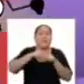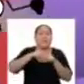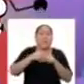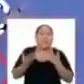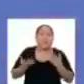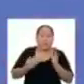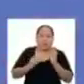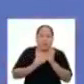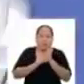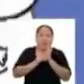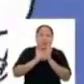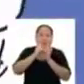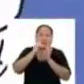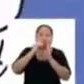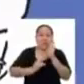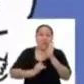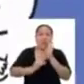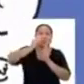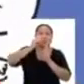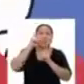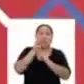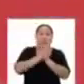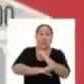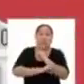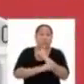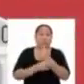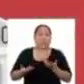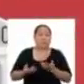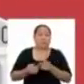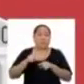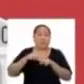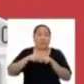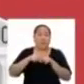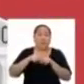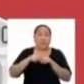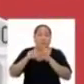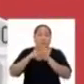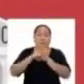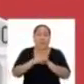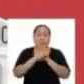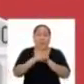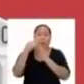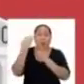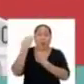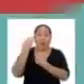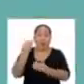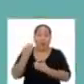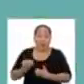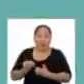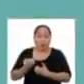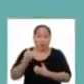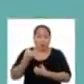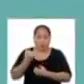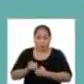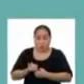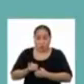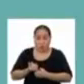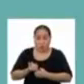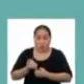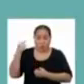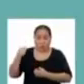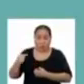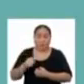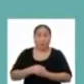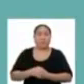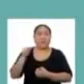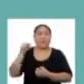un país? La respuesta es sencilla. Depende el modelo económico que impulse el Estado. Sí, el modelo